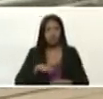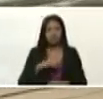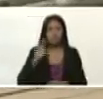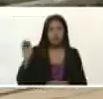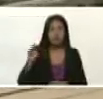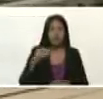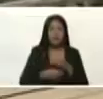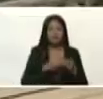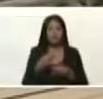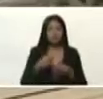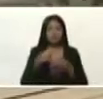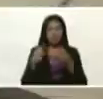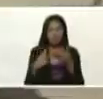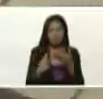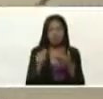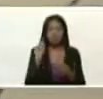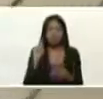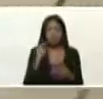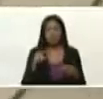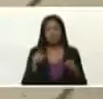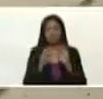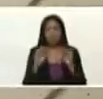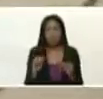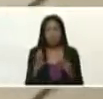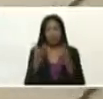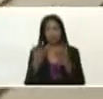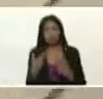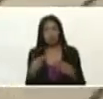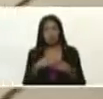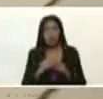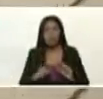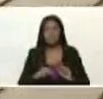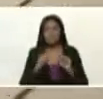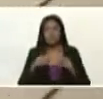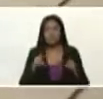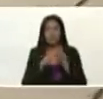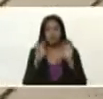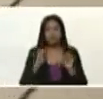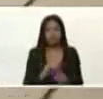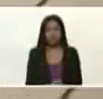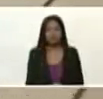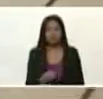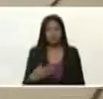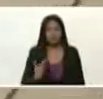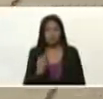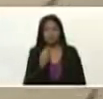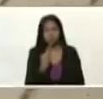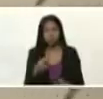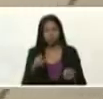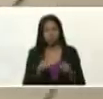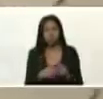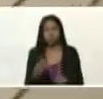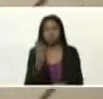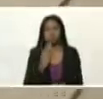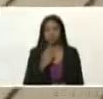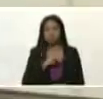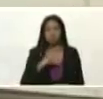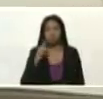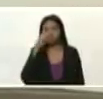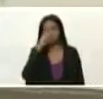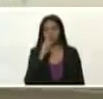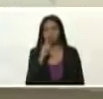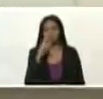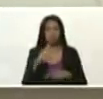se han hecho piezas, partes necesarias para que esta industria esté andando como está andando. Podemos decir que hemos experimentado en un año